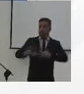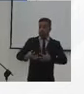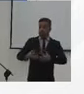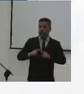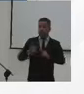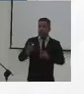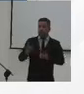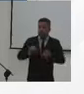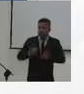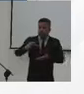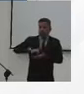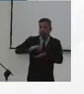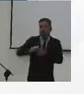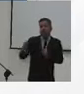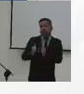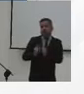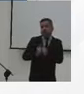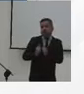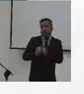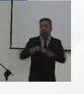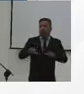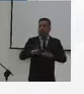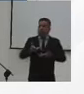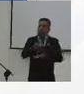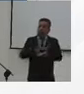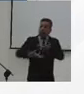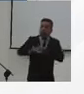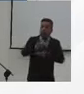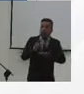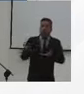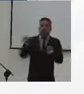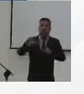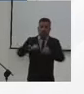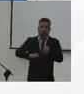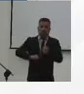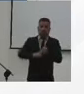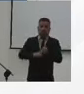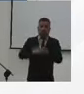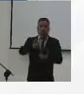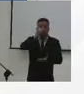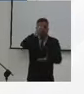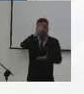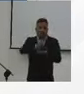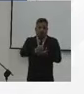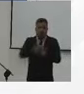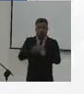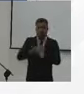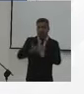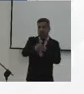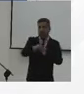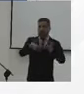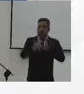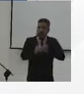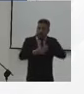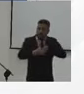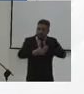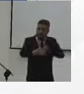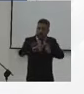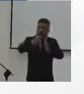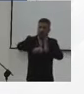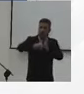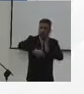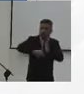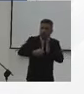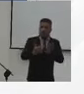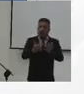foros, pero trataré de estar yo en la medida de lo posible en estas socializaciones también para dar mi punto de vista hacia dónde debe ir esta